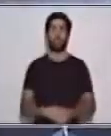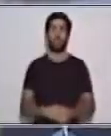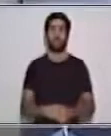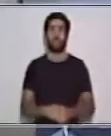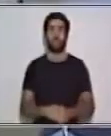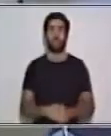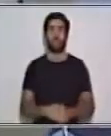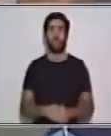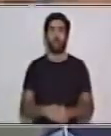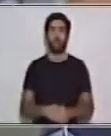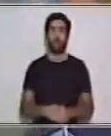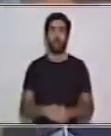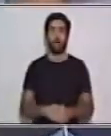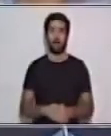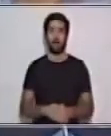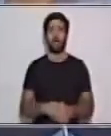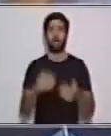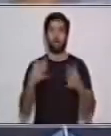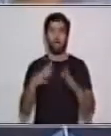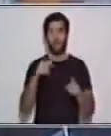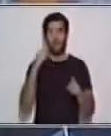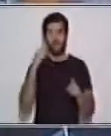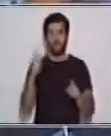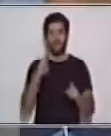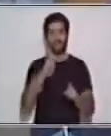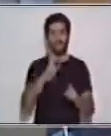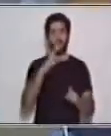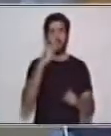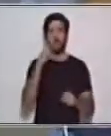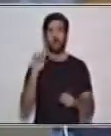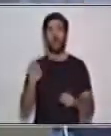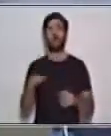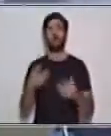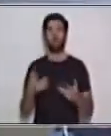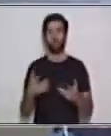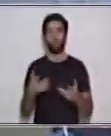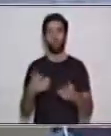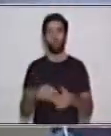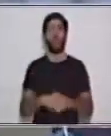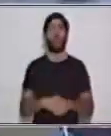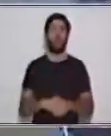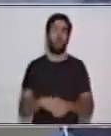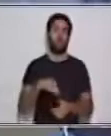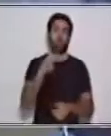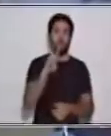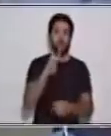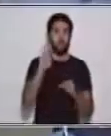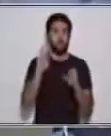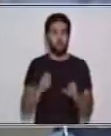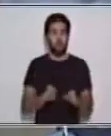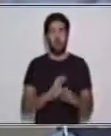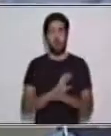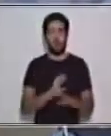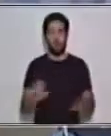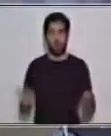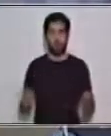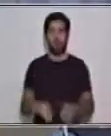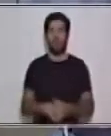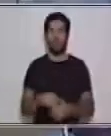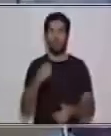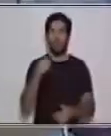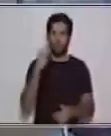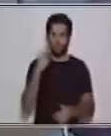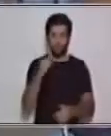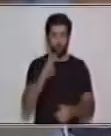que tienen 2 hermanos. Luego los que tienen 3 hermanos son 2 personas de las encuestadas. Busco el